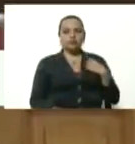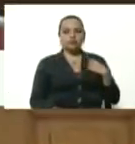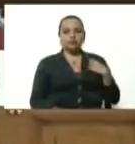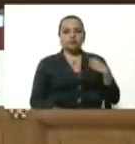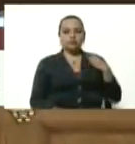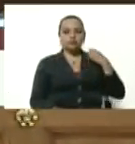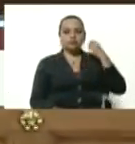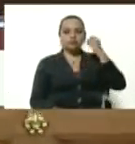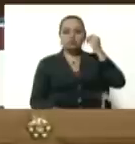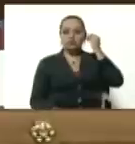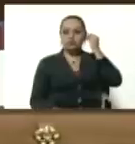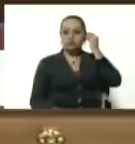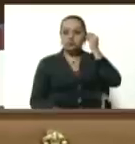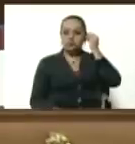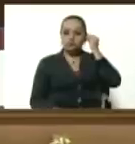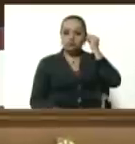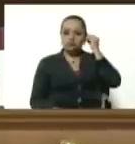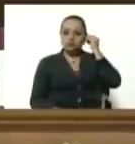enferma,